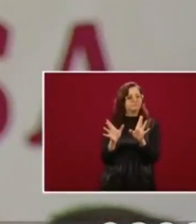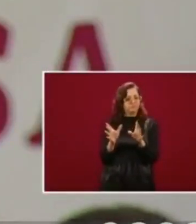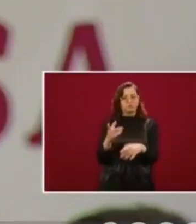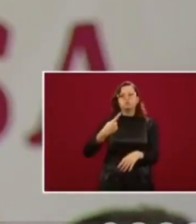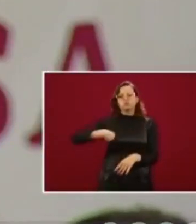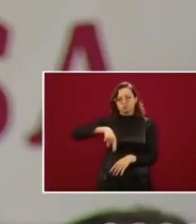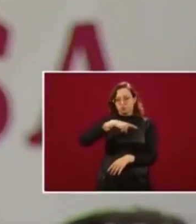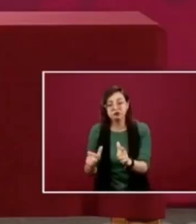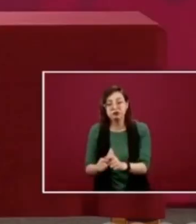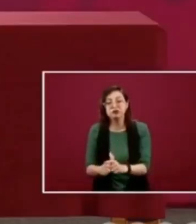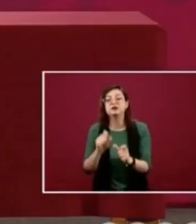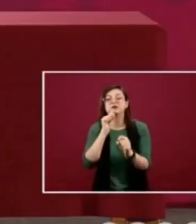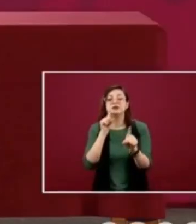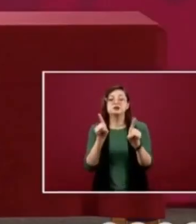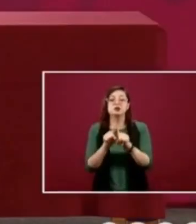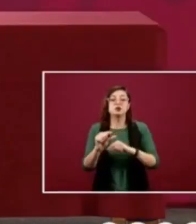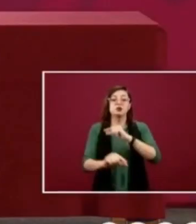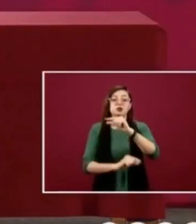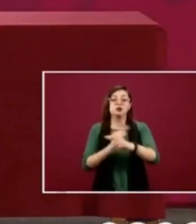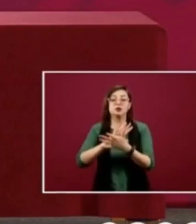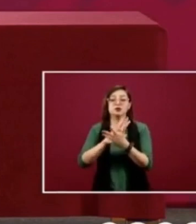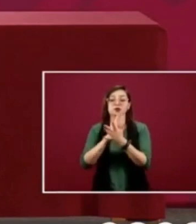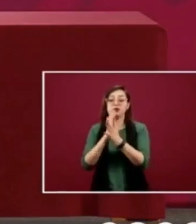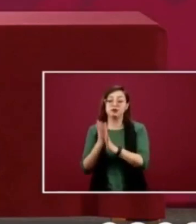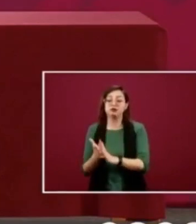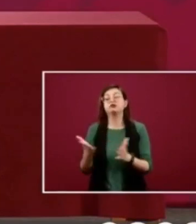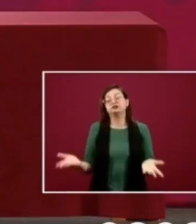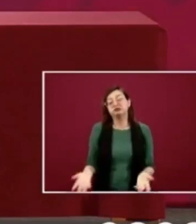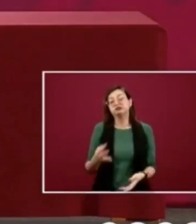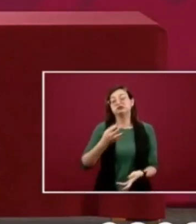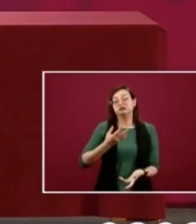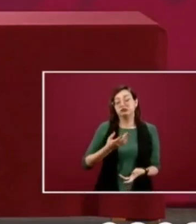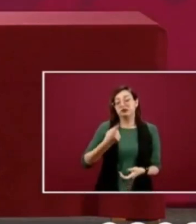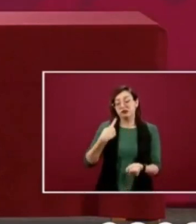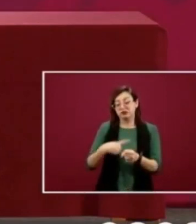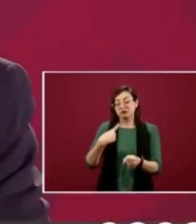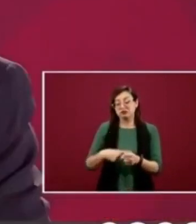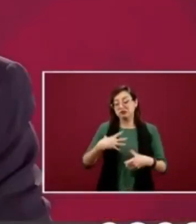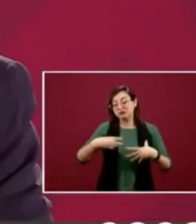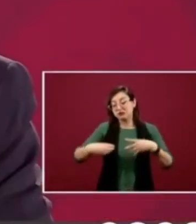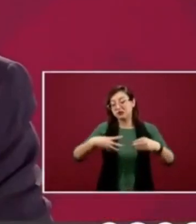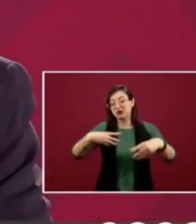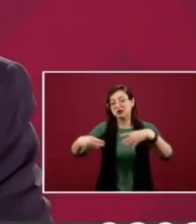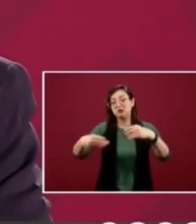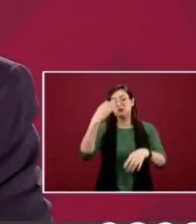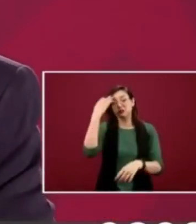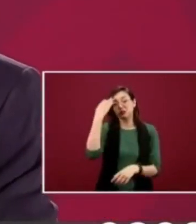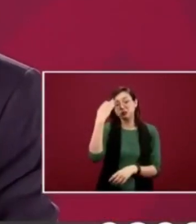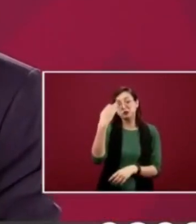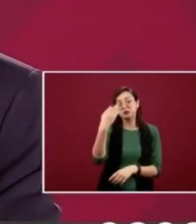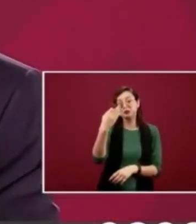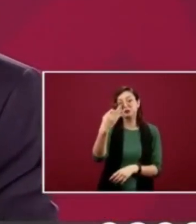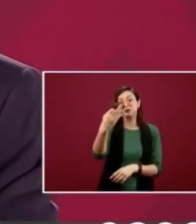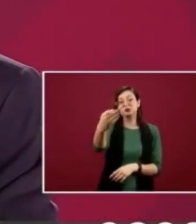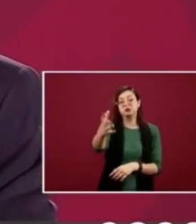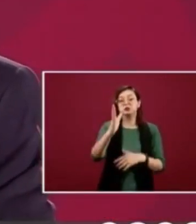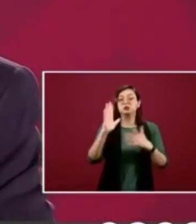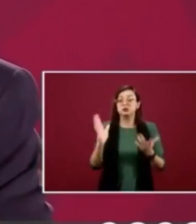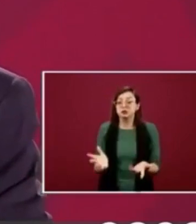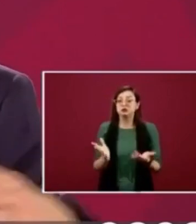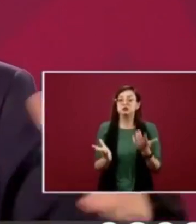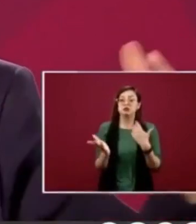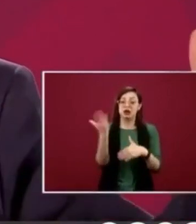científico. Hemos dicho, preparémonos para una epidemia larga, porque si tenemos éxito en retardar la transmisión, vamos